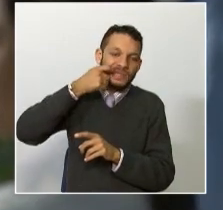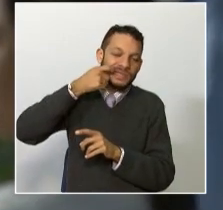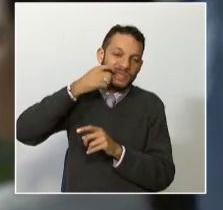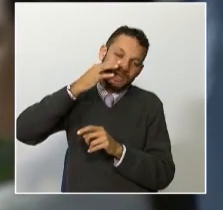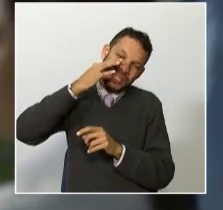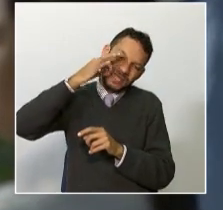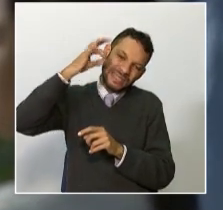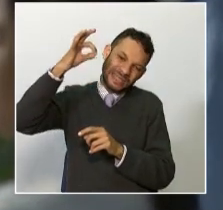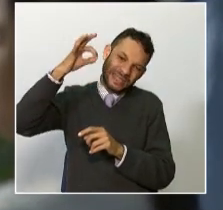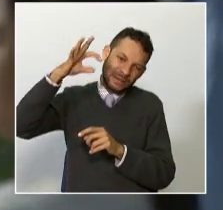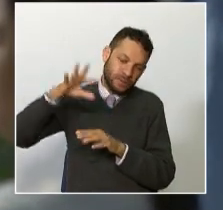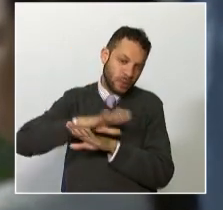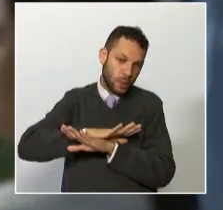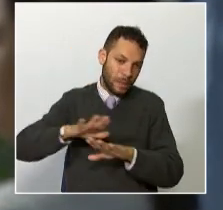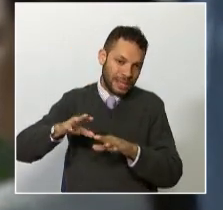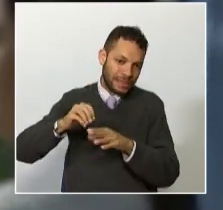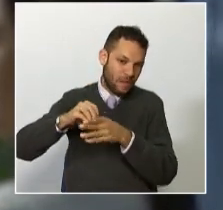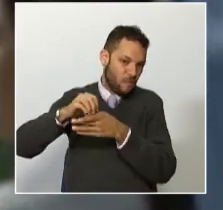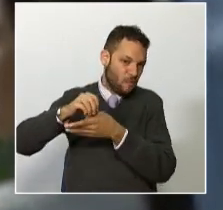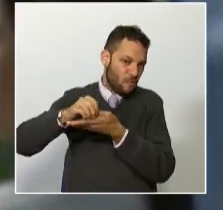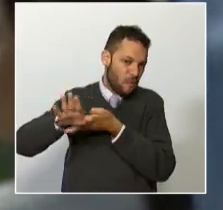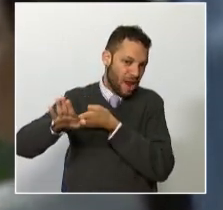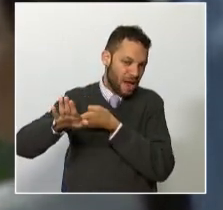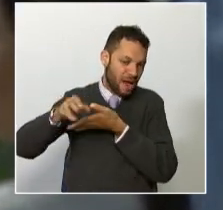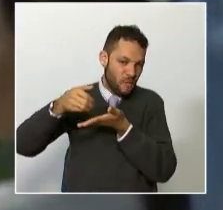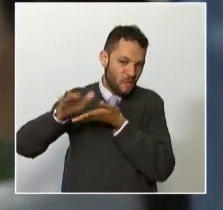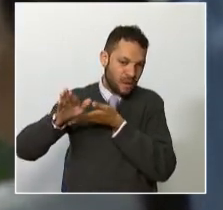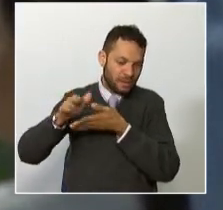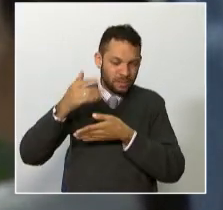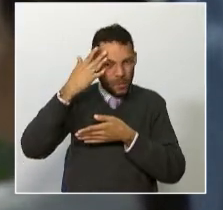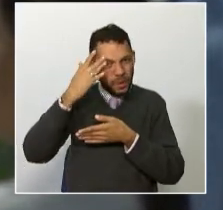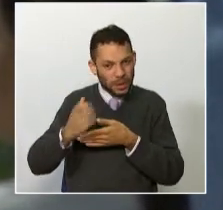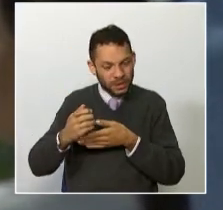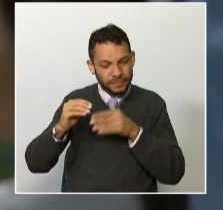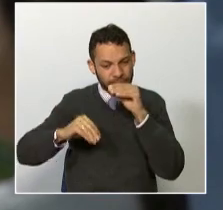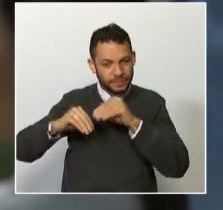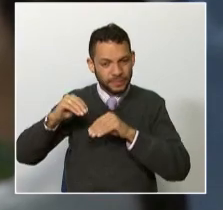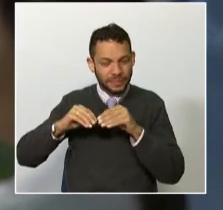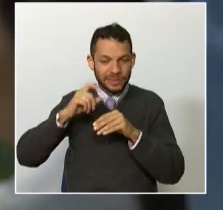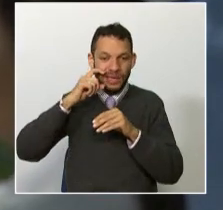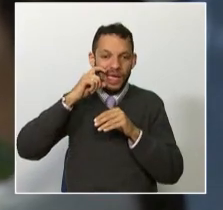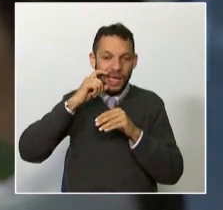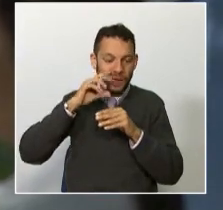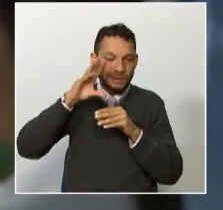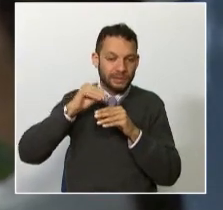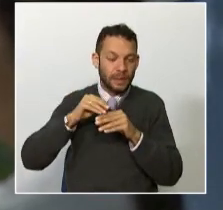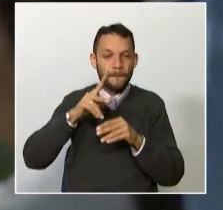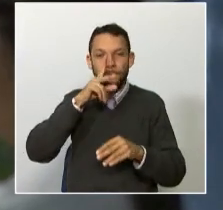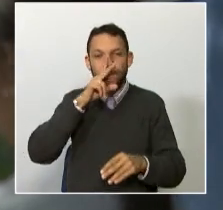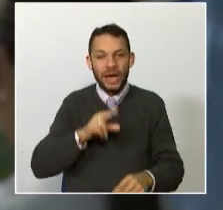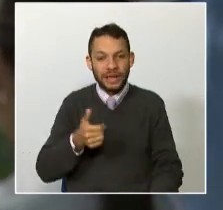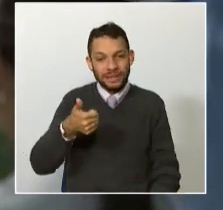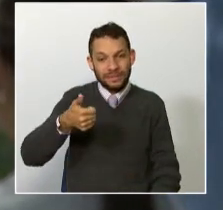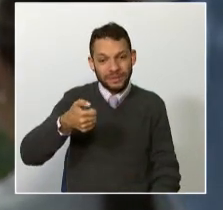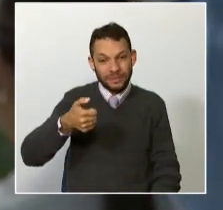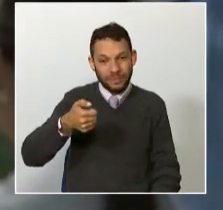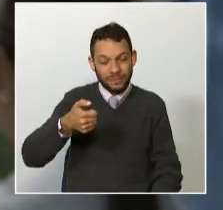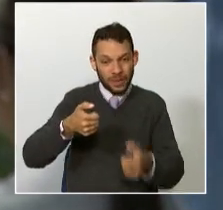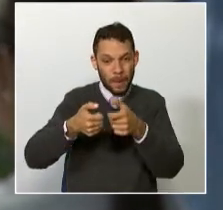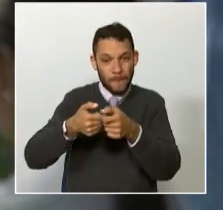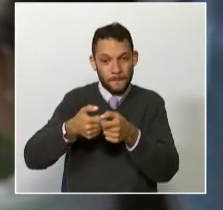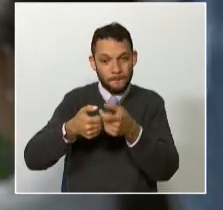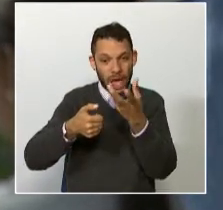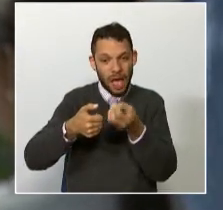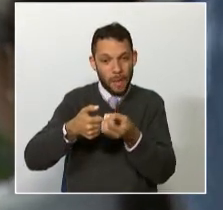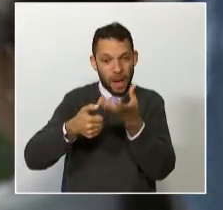todo ese mercurio. Porque cuando yo tengo mercurio arriba y abajo, es como cuando ustedes le hacen hacia una candela. Yo no veo la chispa, pero el